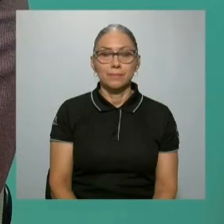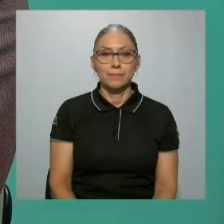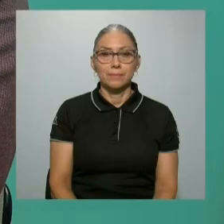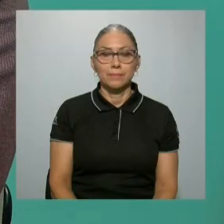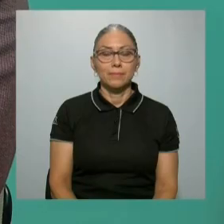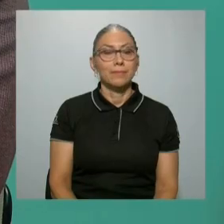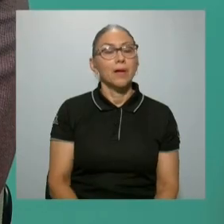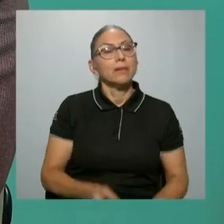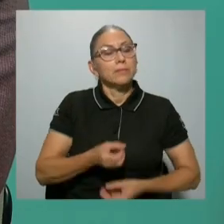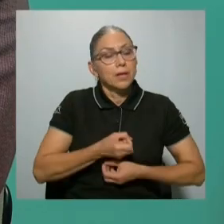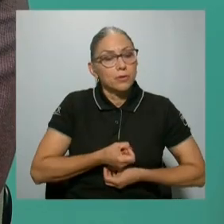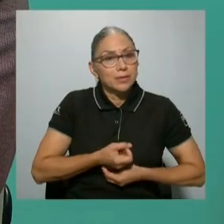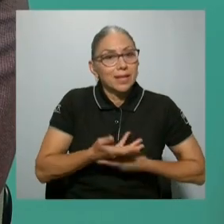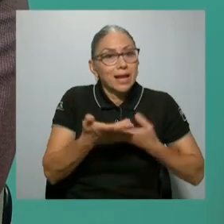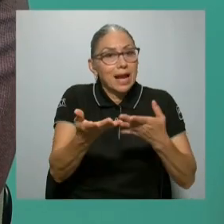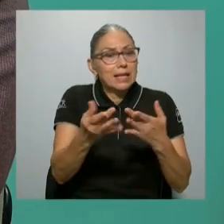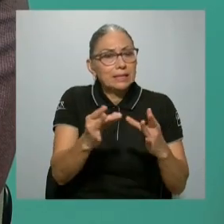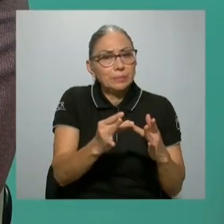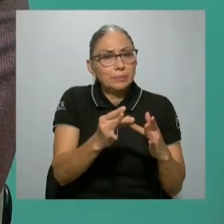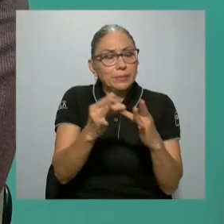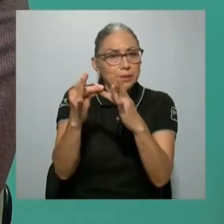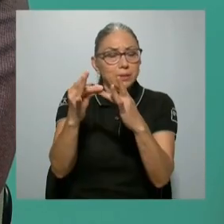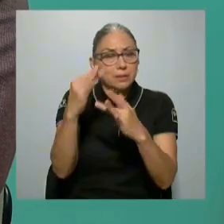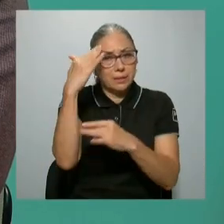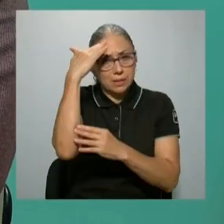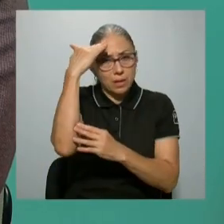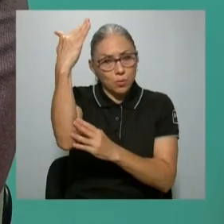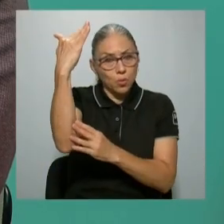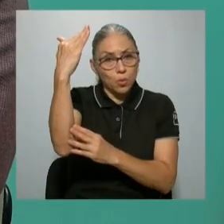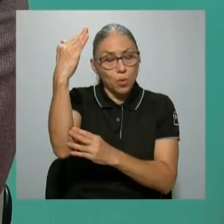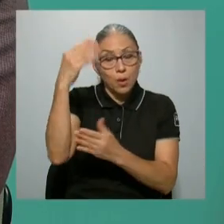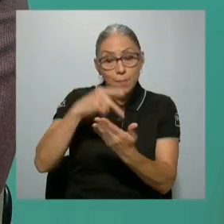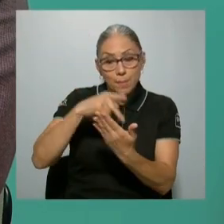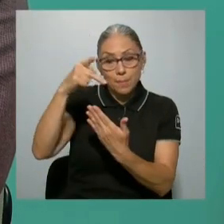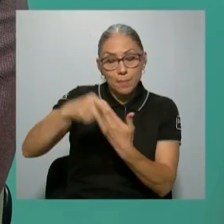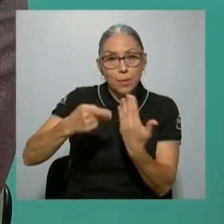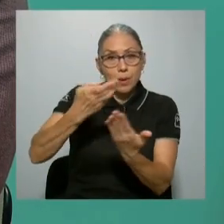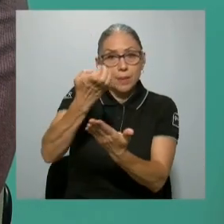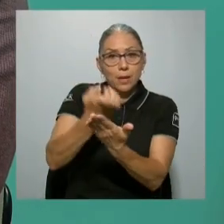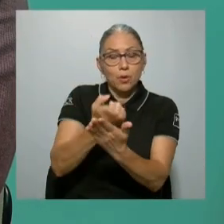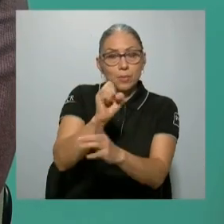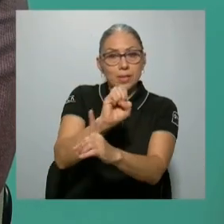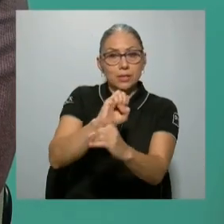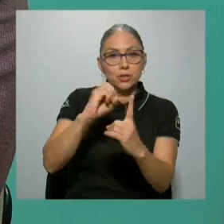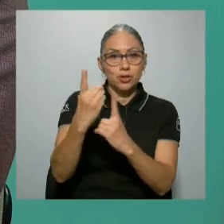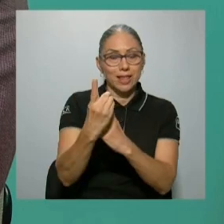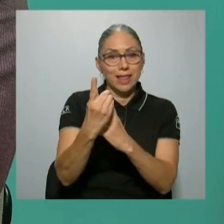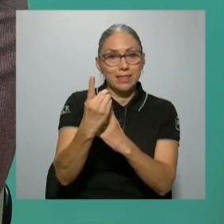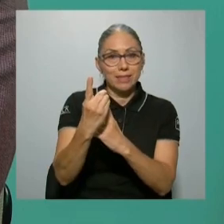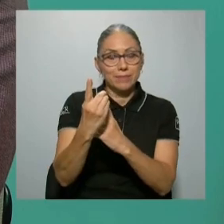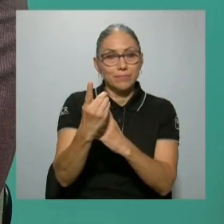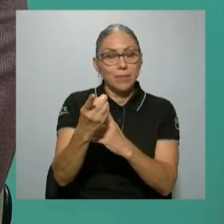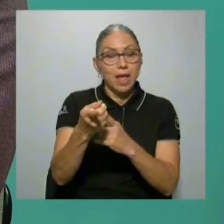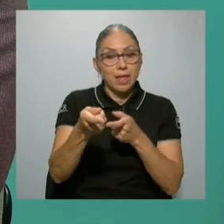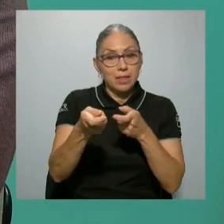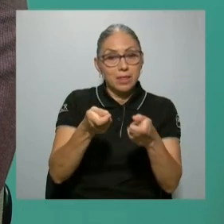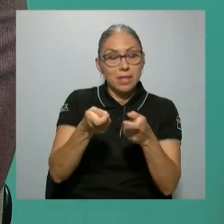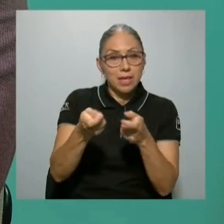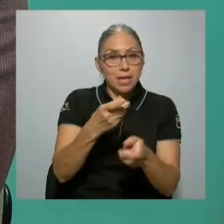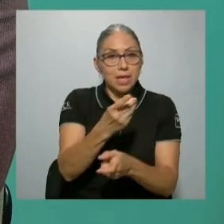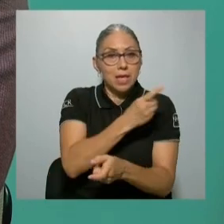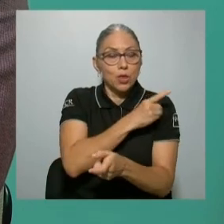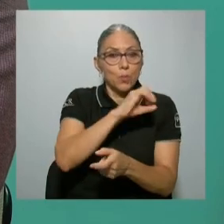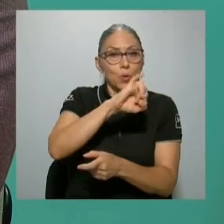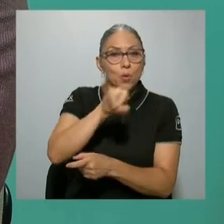Quiero externar mi cordial y efusivo saludo para el programa Economía y Sociedad, dirigido por don Juan Rafael